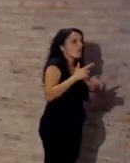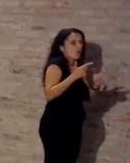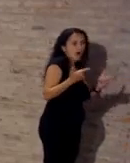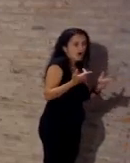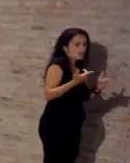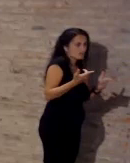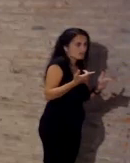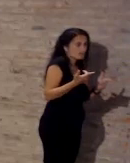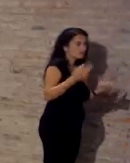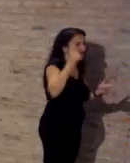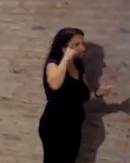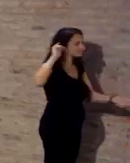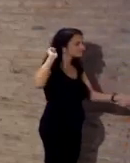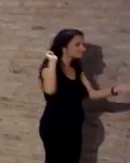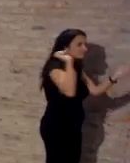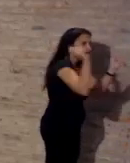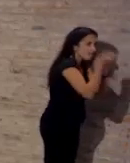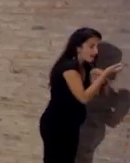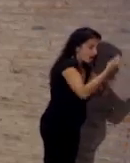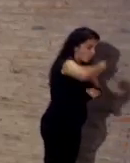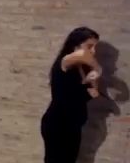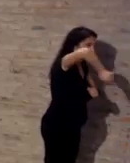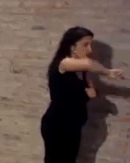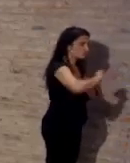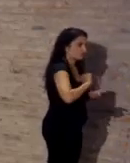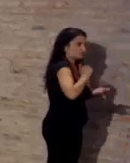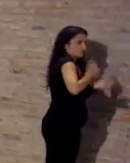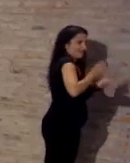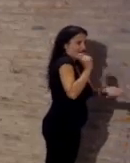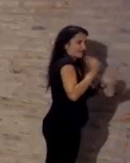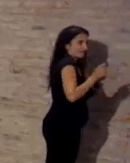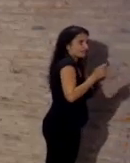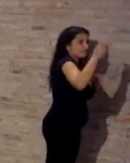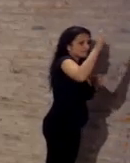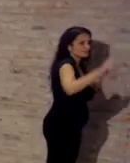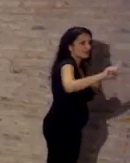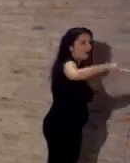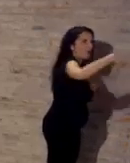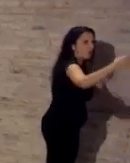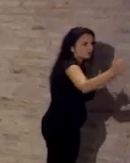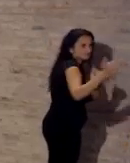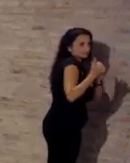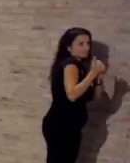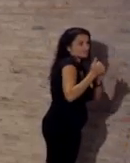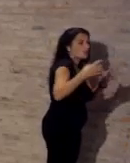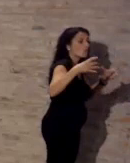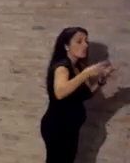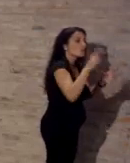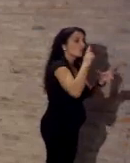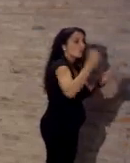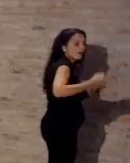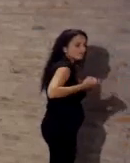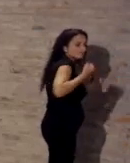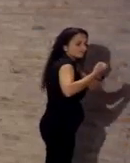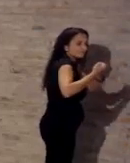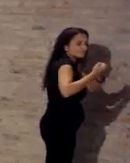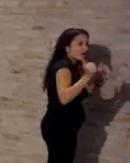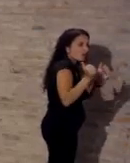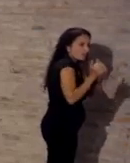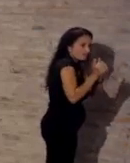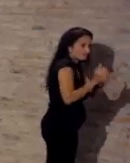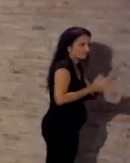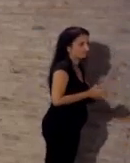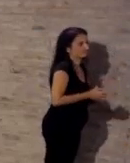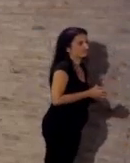que dar una gran vuelta a nosotras mismas pero es con otres es es con los feminismos y convencida que es con los